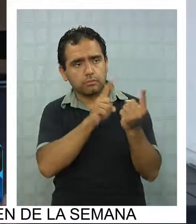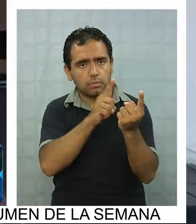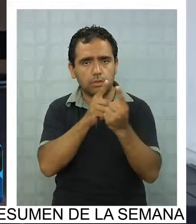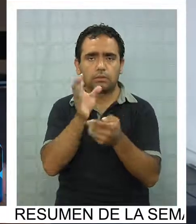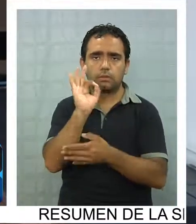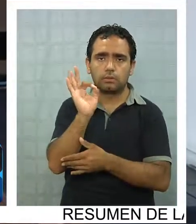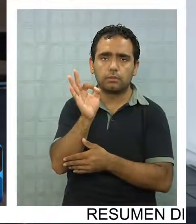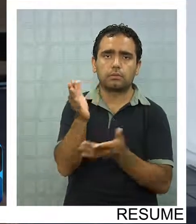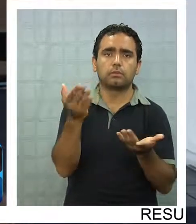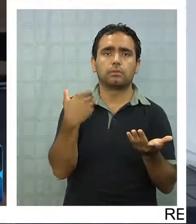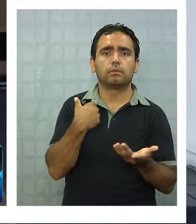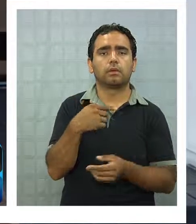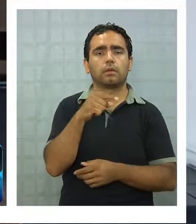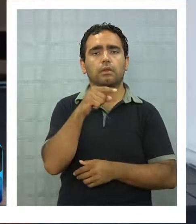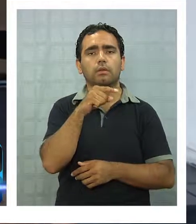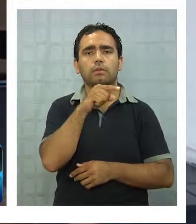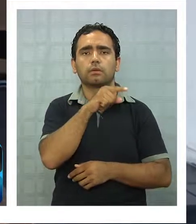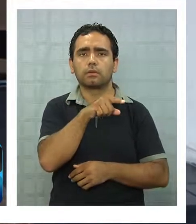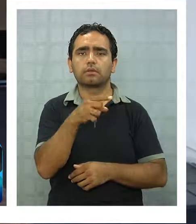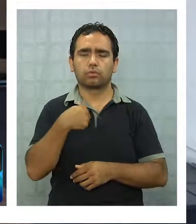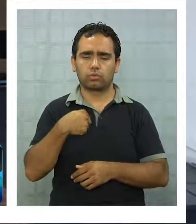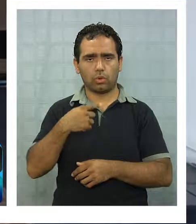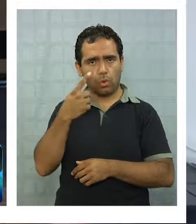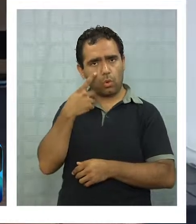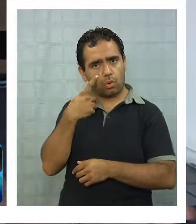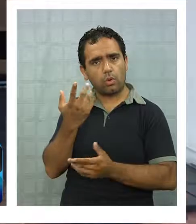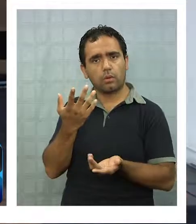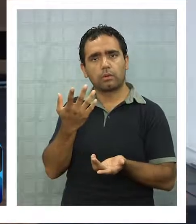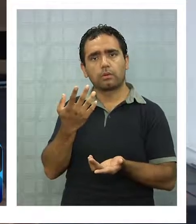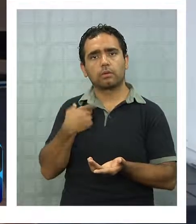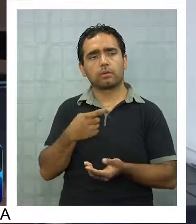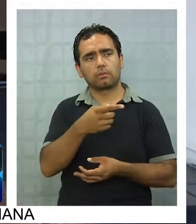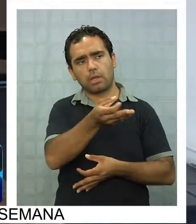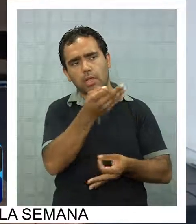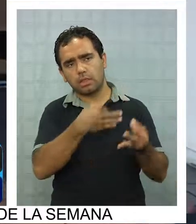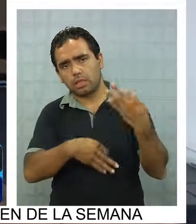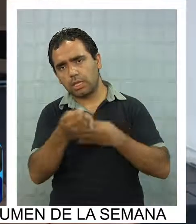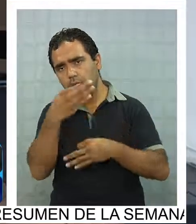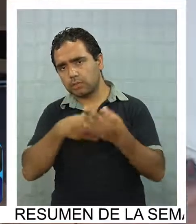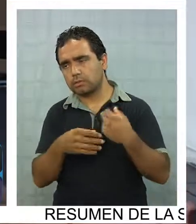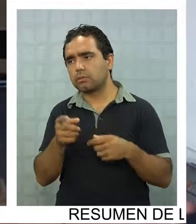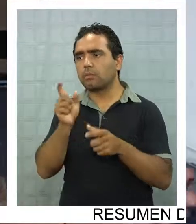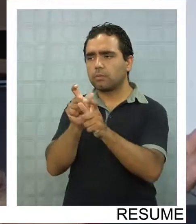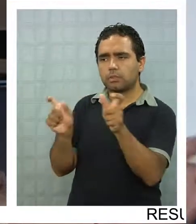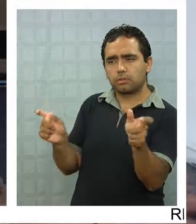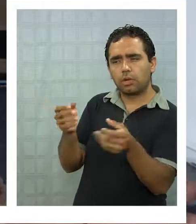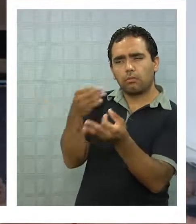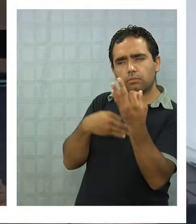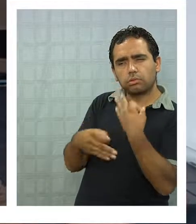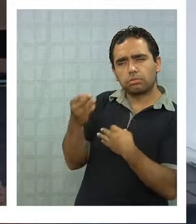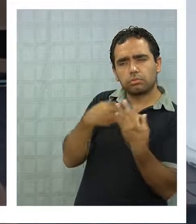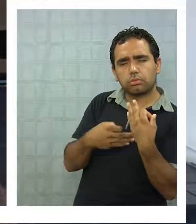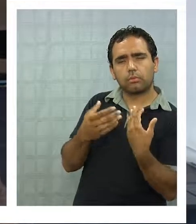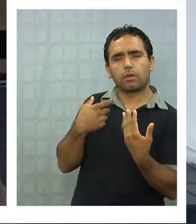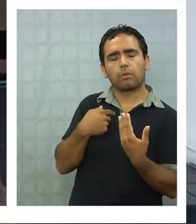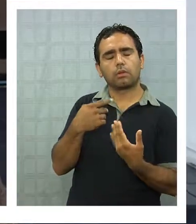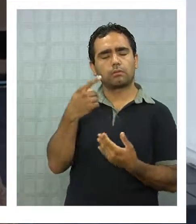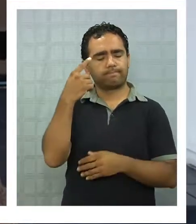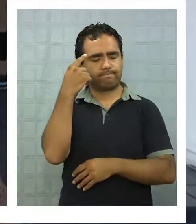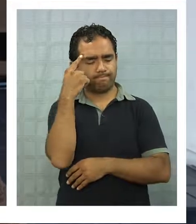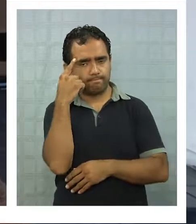razón de también de lo que yo ya conozco, de lo que me han ido contando en el camino muchos dirigentes que se han